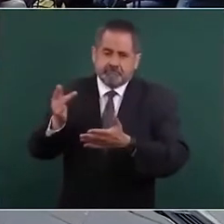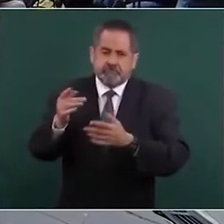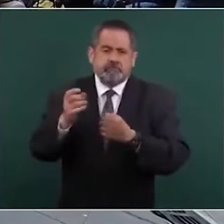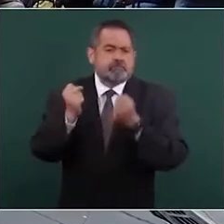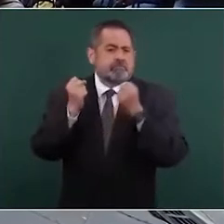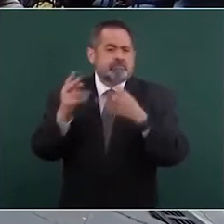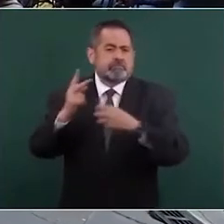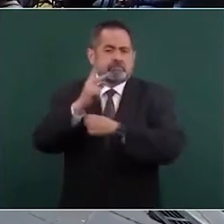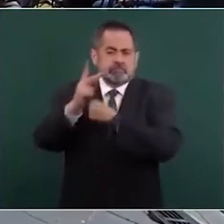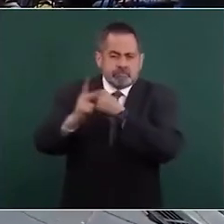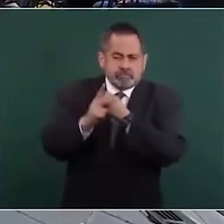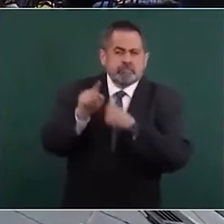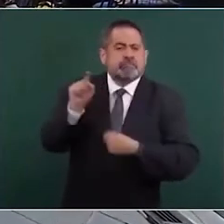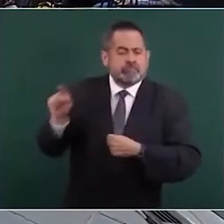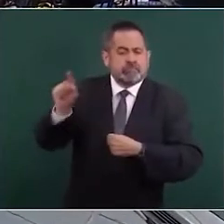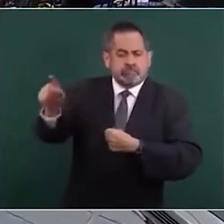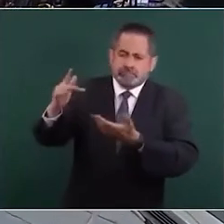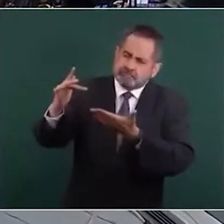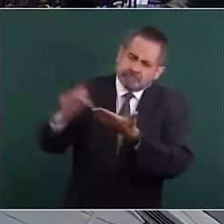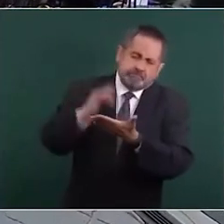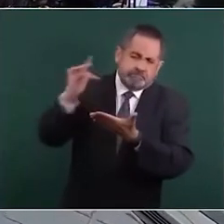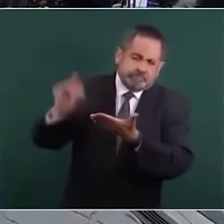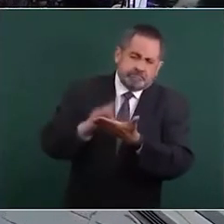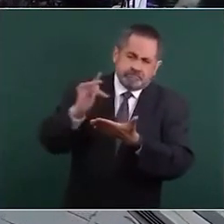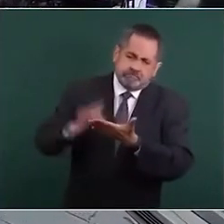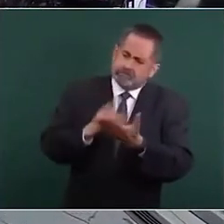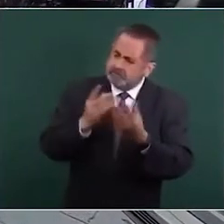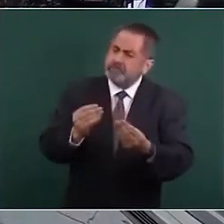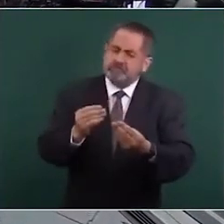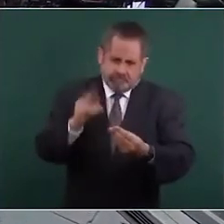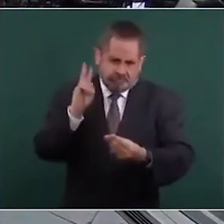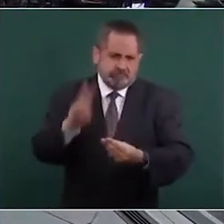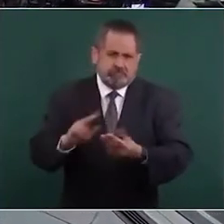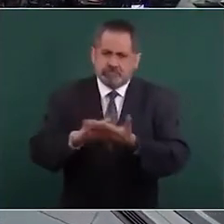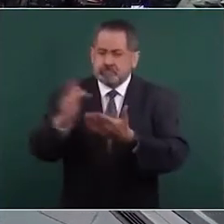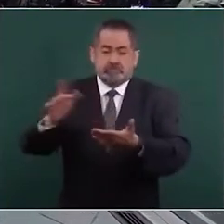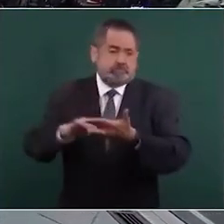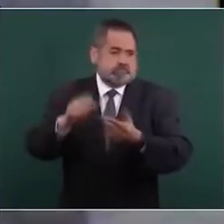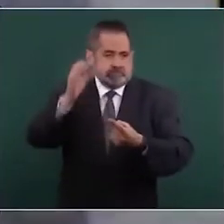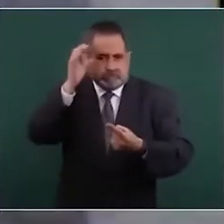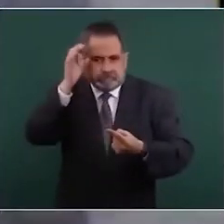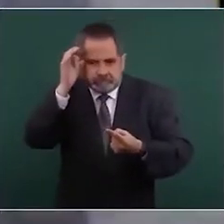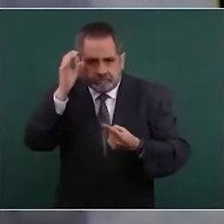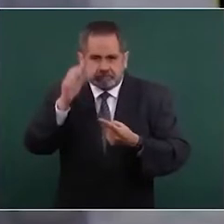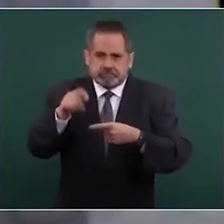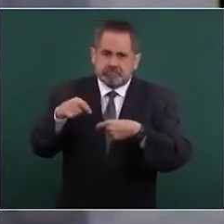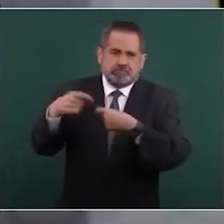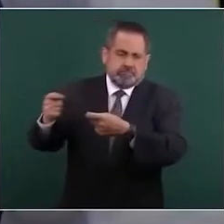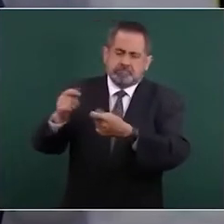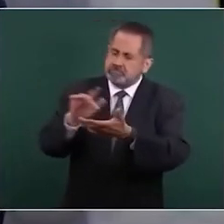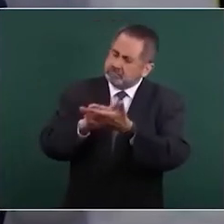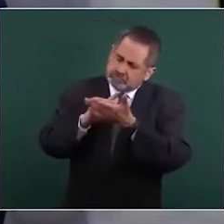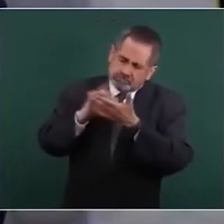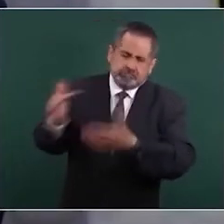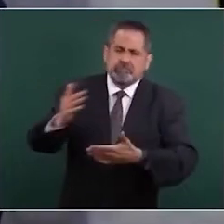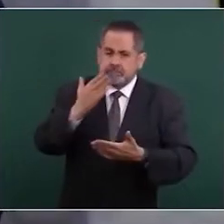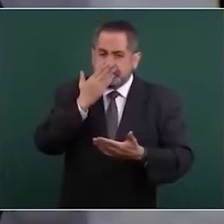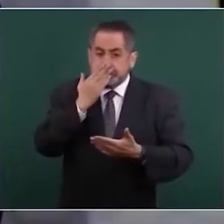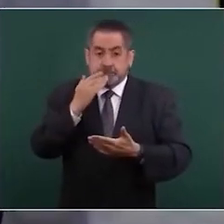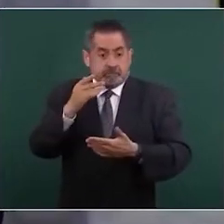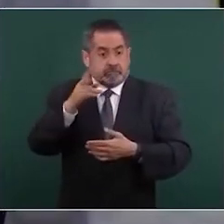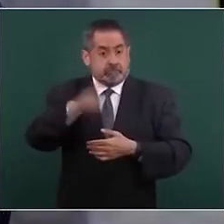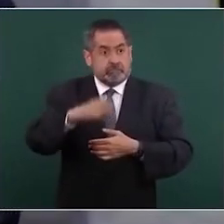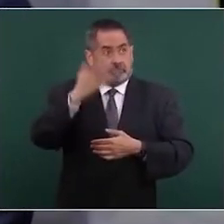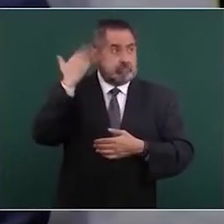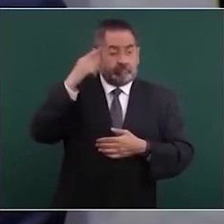muchos países que nos han apoyado. Agradecerle a China, porque en los